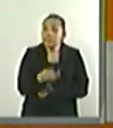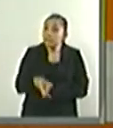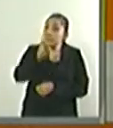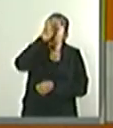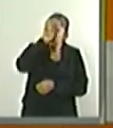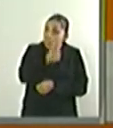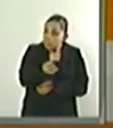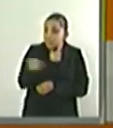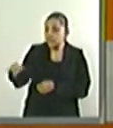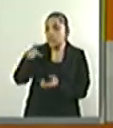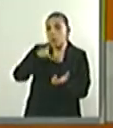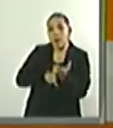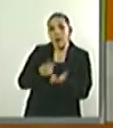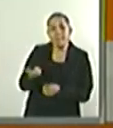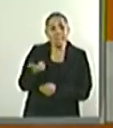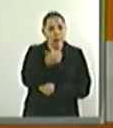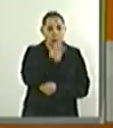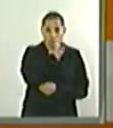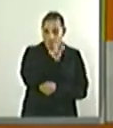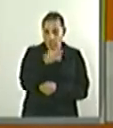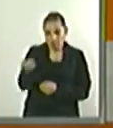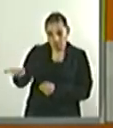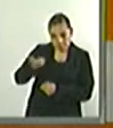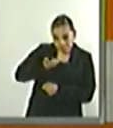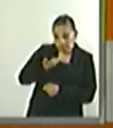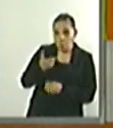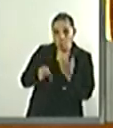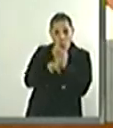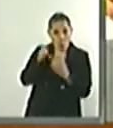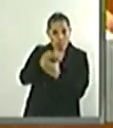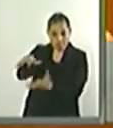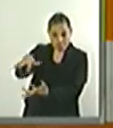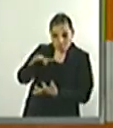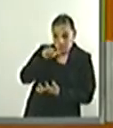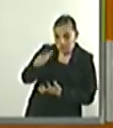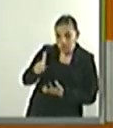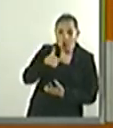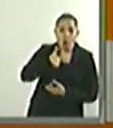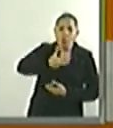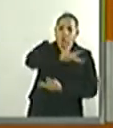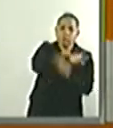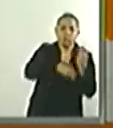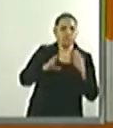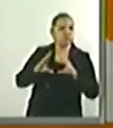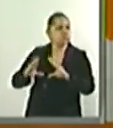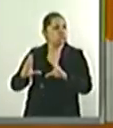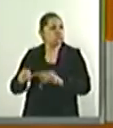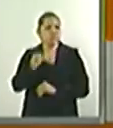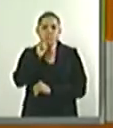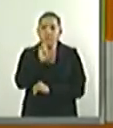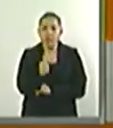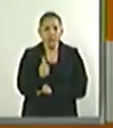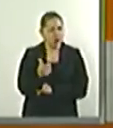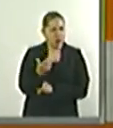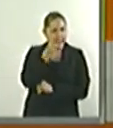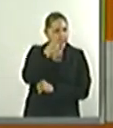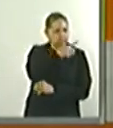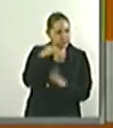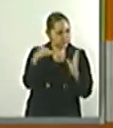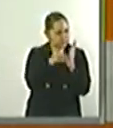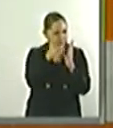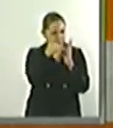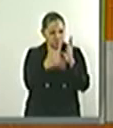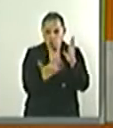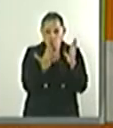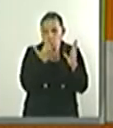que impida o condicione la prestación del servicio educativo que estamos proponiendo que la